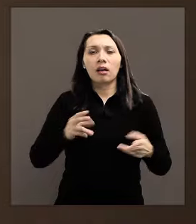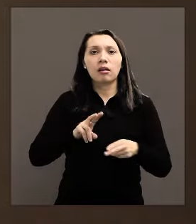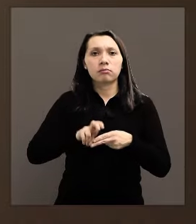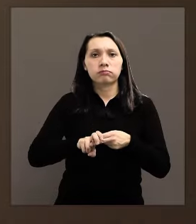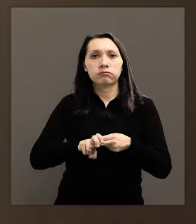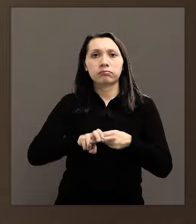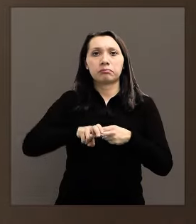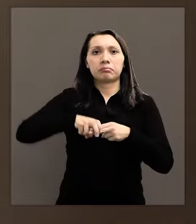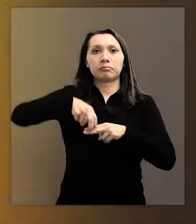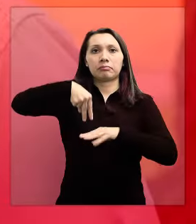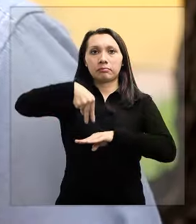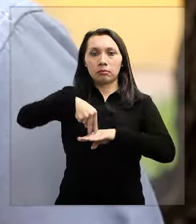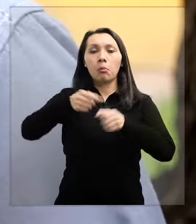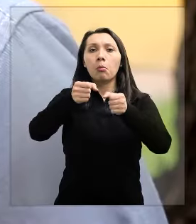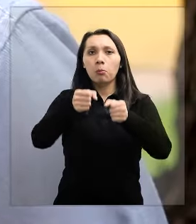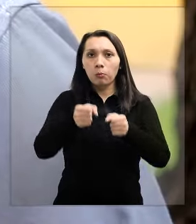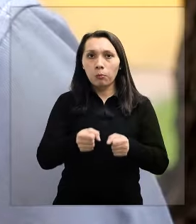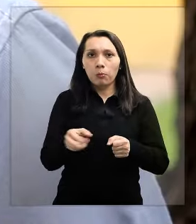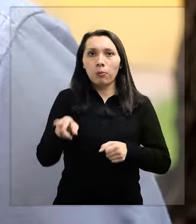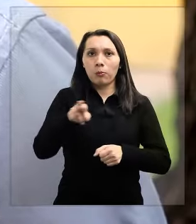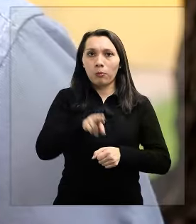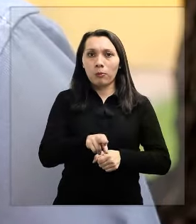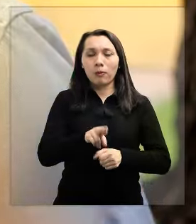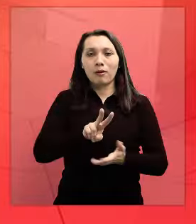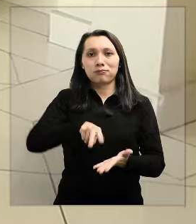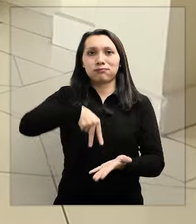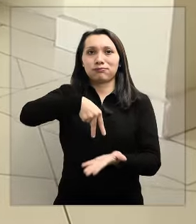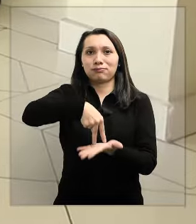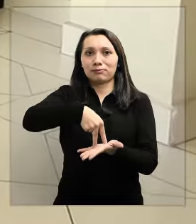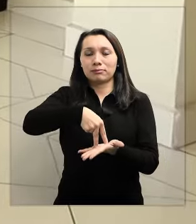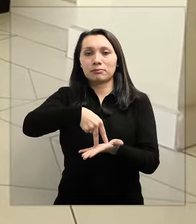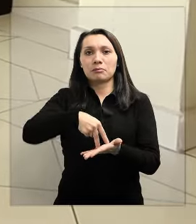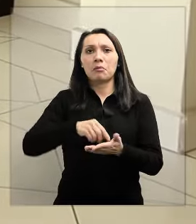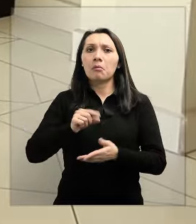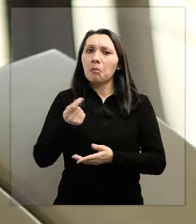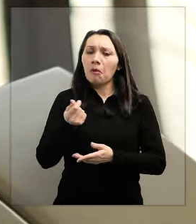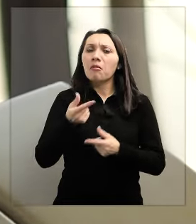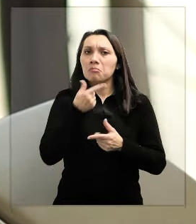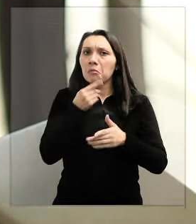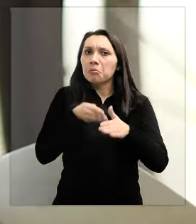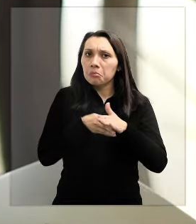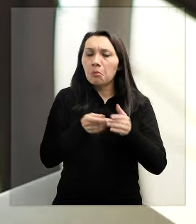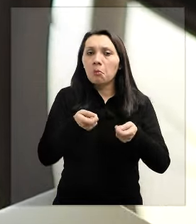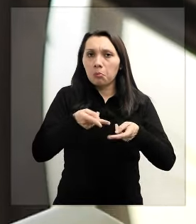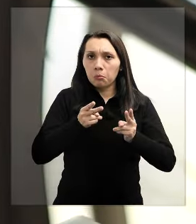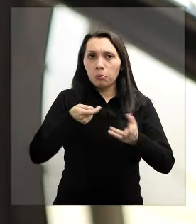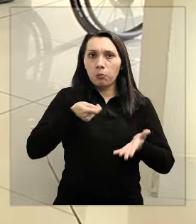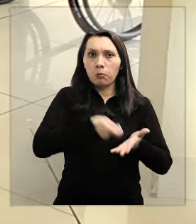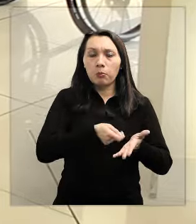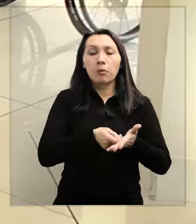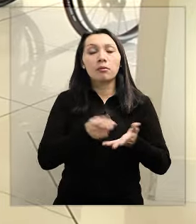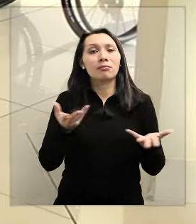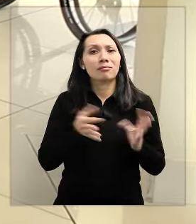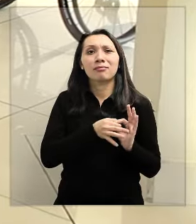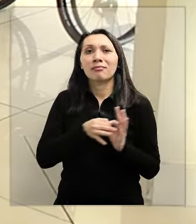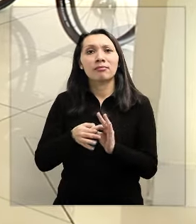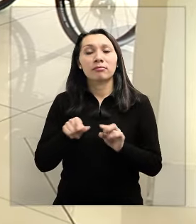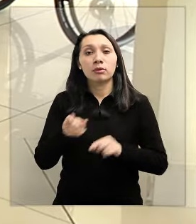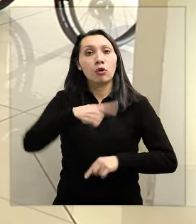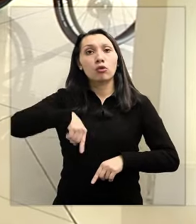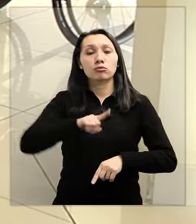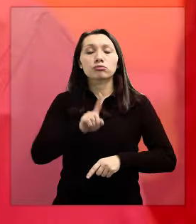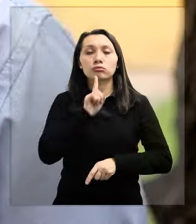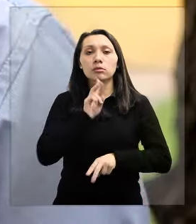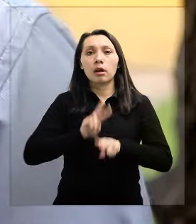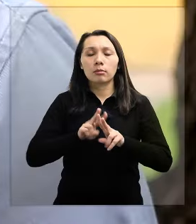te devuelve la posibilidad, la capacidad de ponerte de pie a un costo muy accesible. Entonces, la gracia de esto es que nosotros